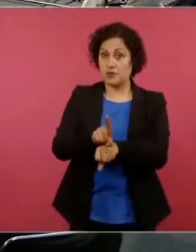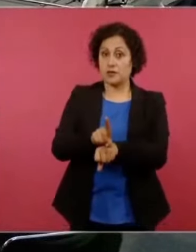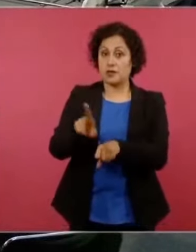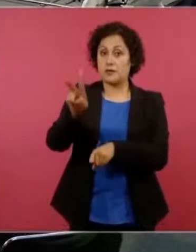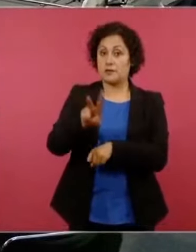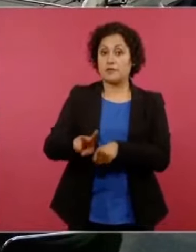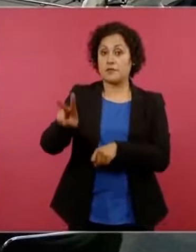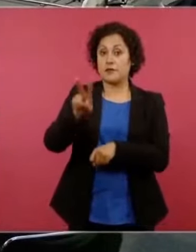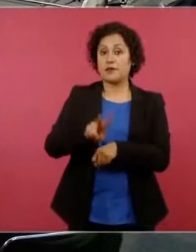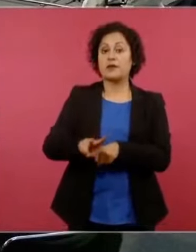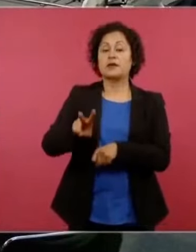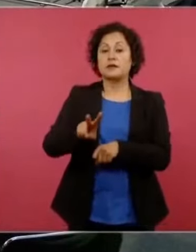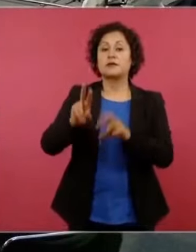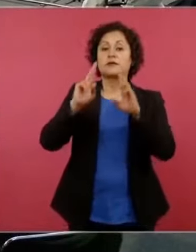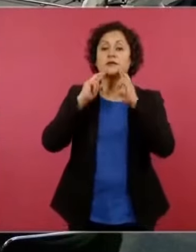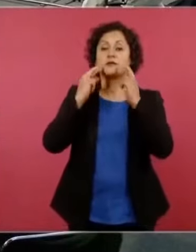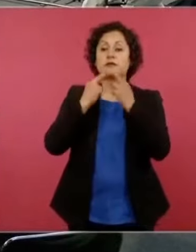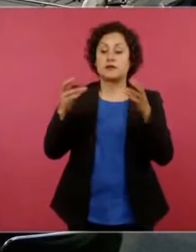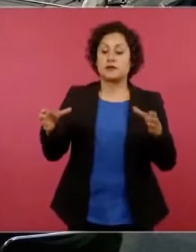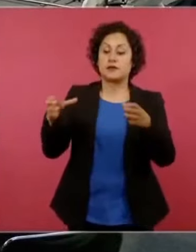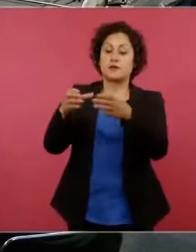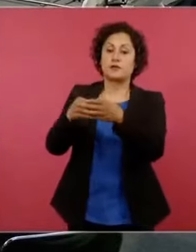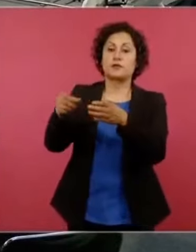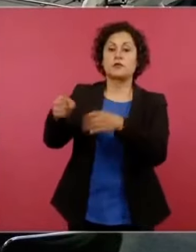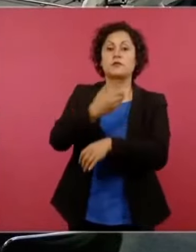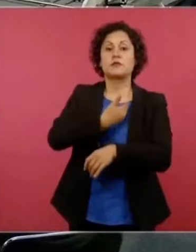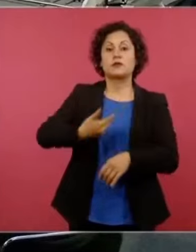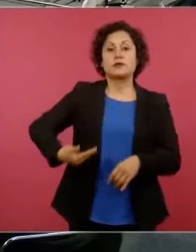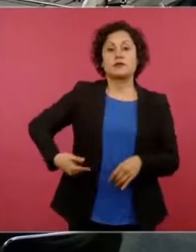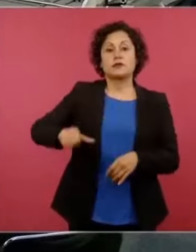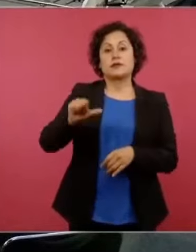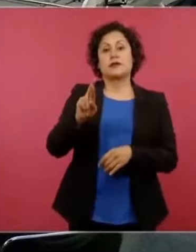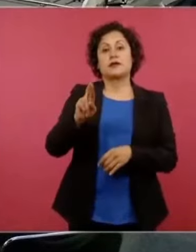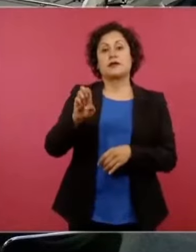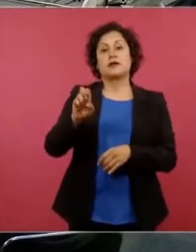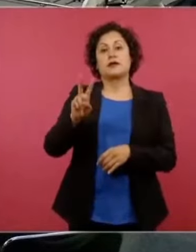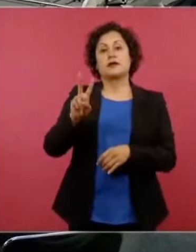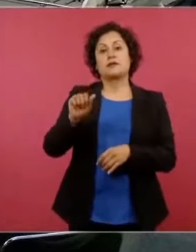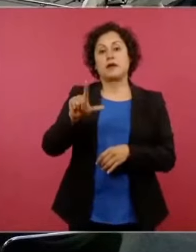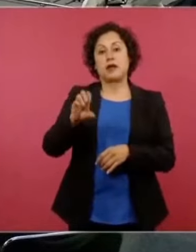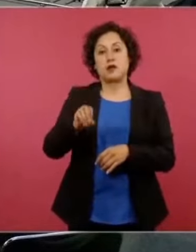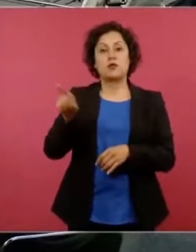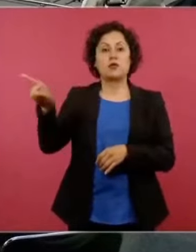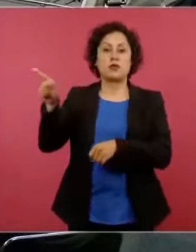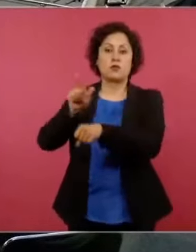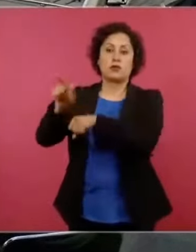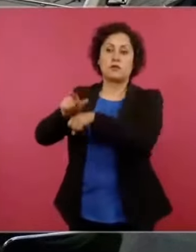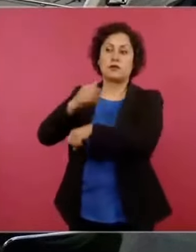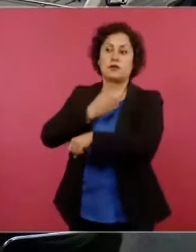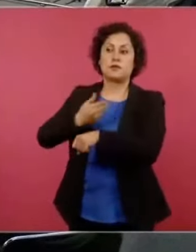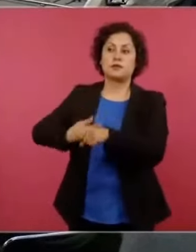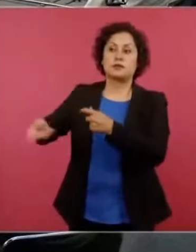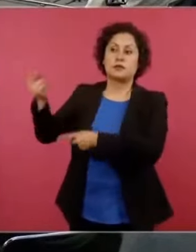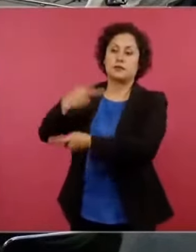nos vamos a reunir con el presidente Arévalo de Guatemala, en